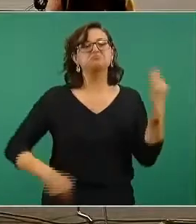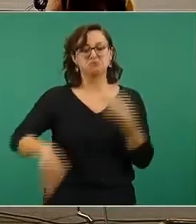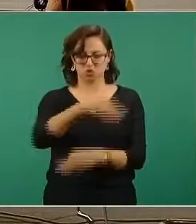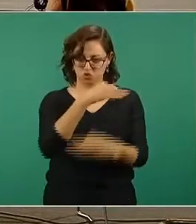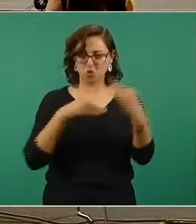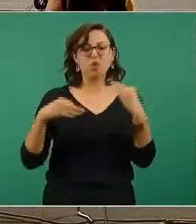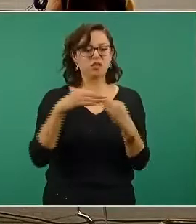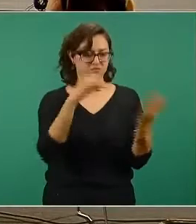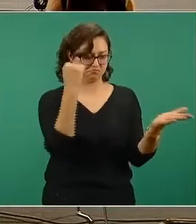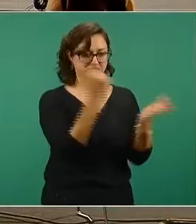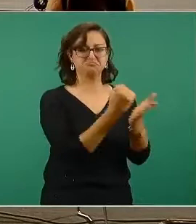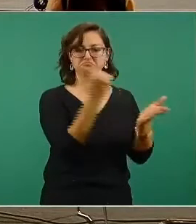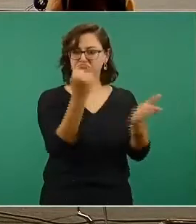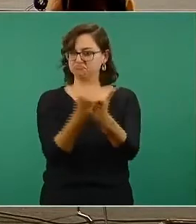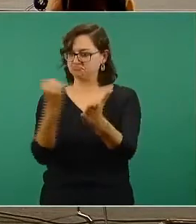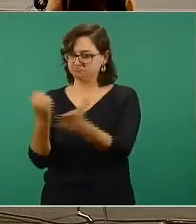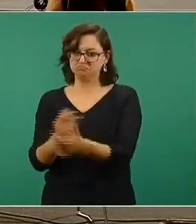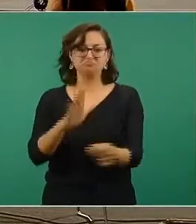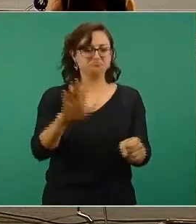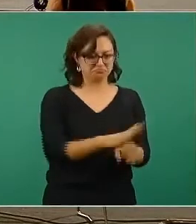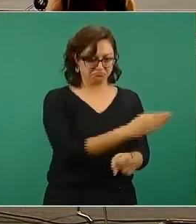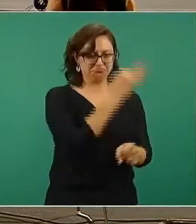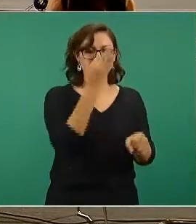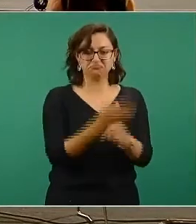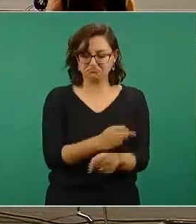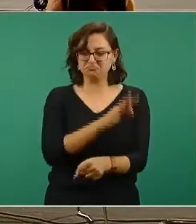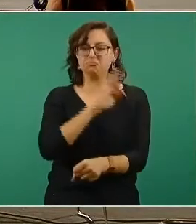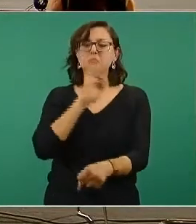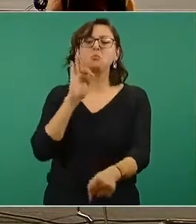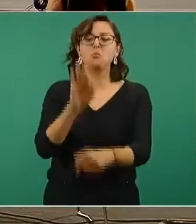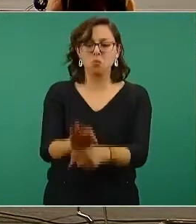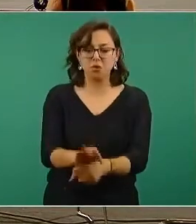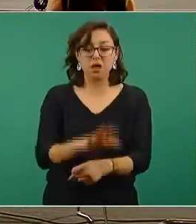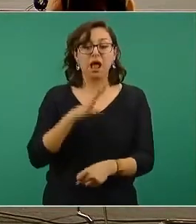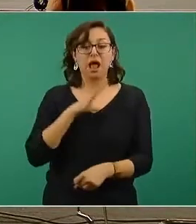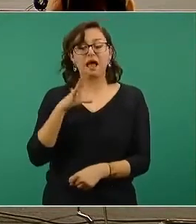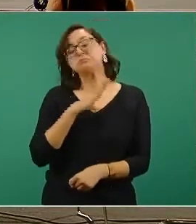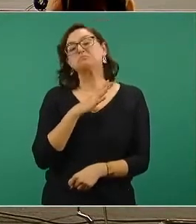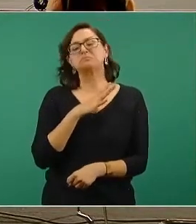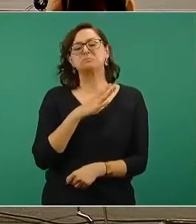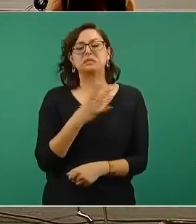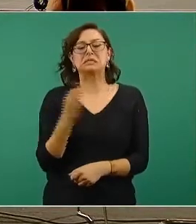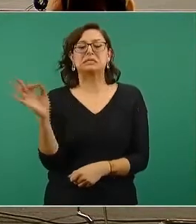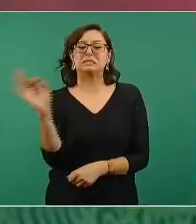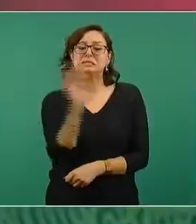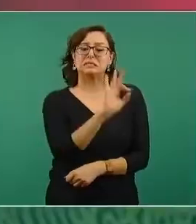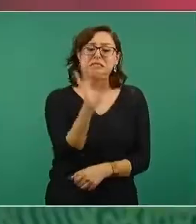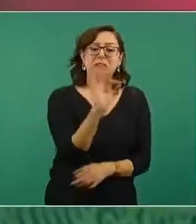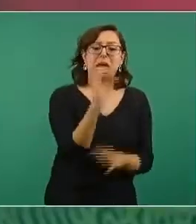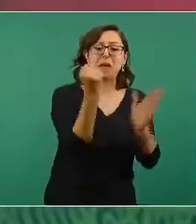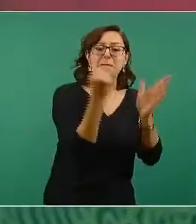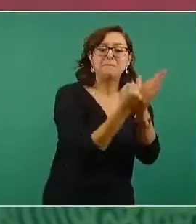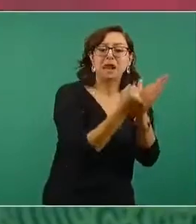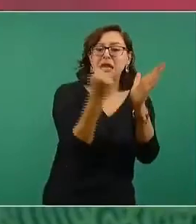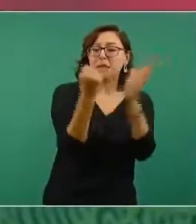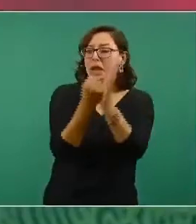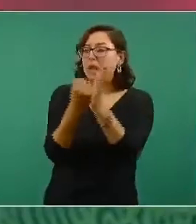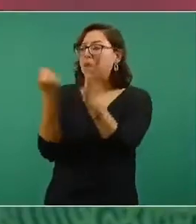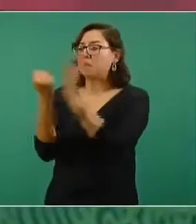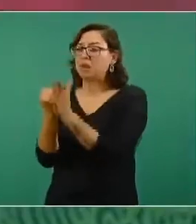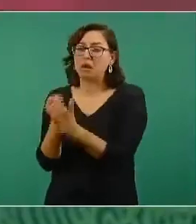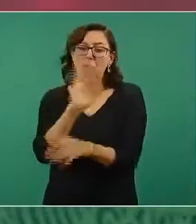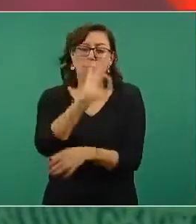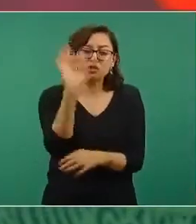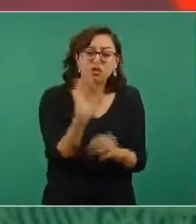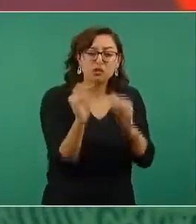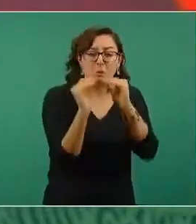se aprobaron como para su uso de emergencia, son eficaces. Que al final puede haber una variabilidad en la efectividad ya real, puede haber,